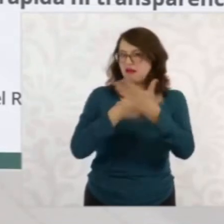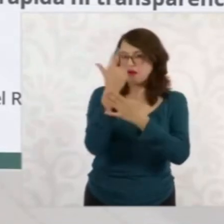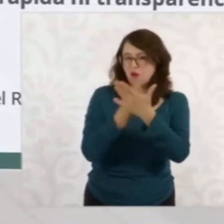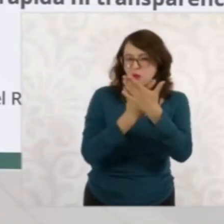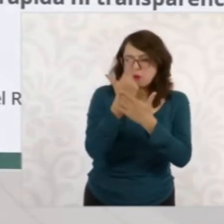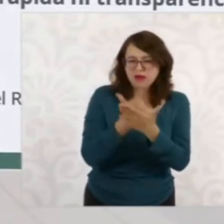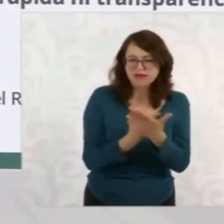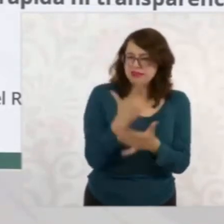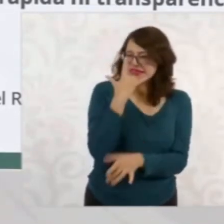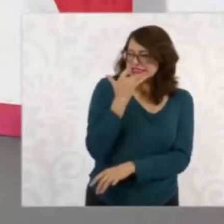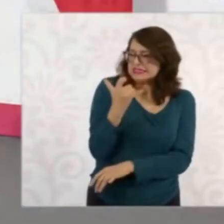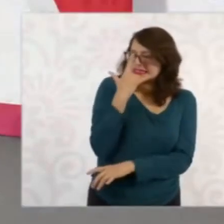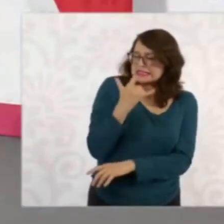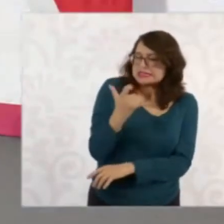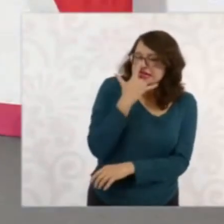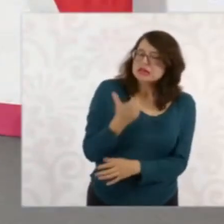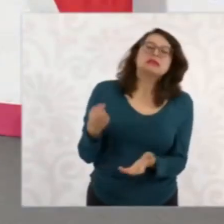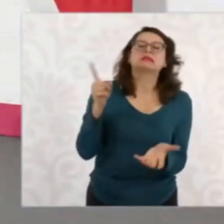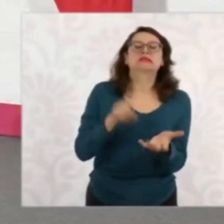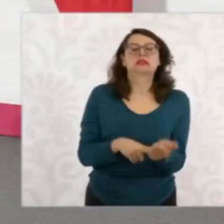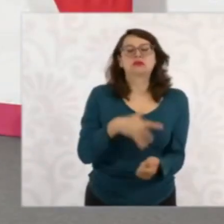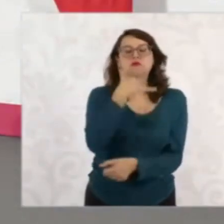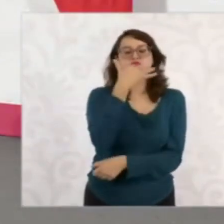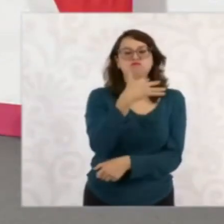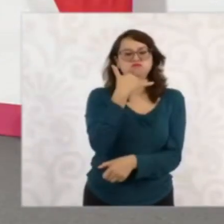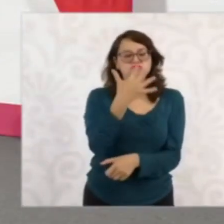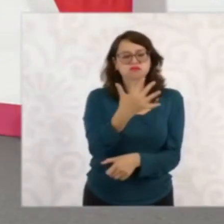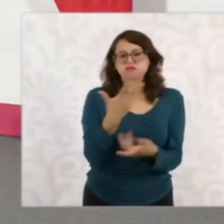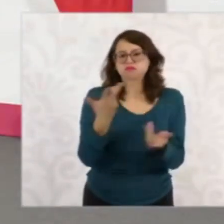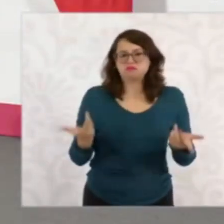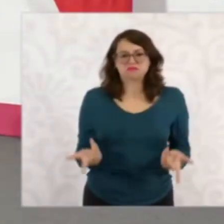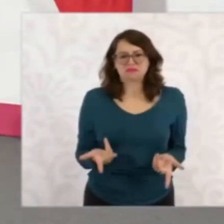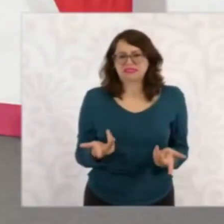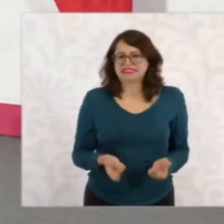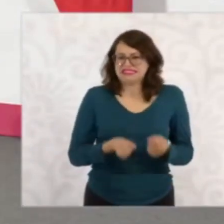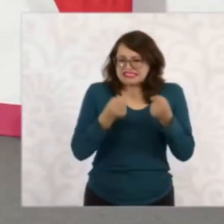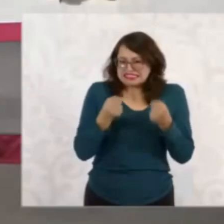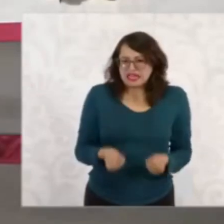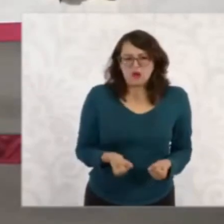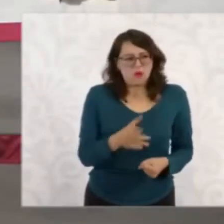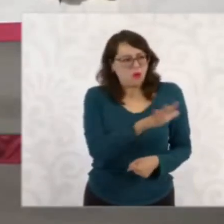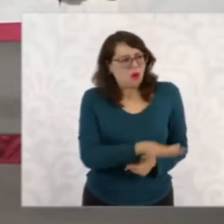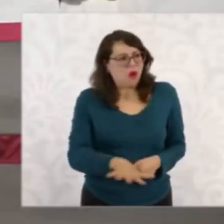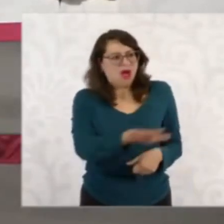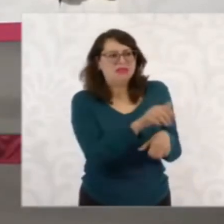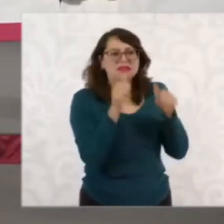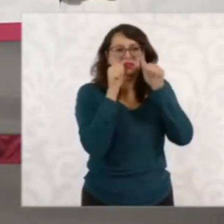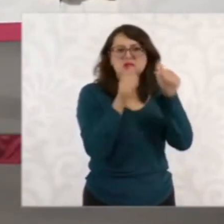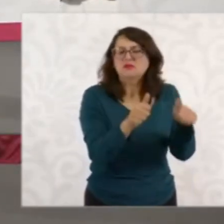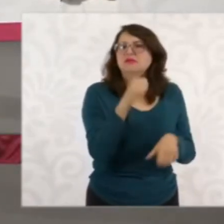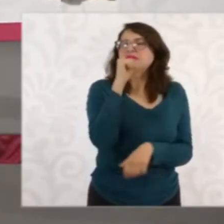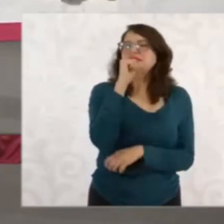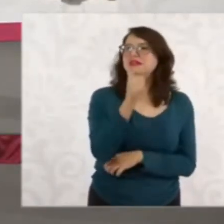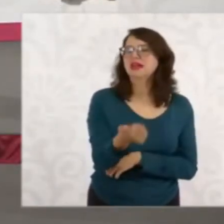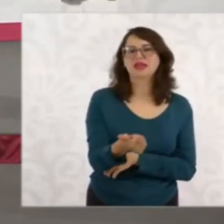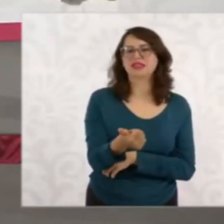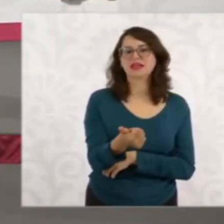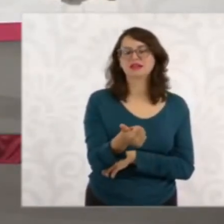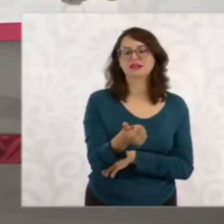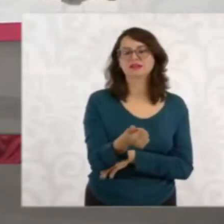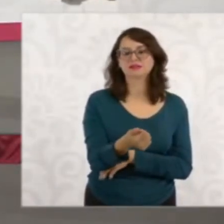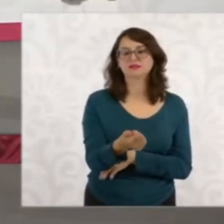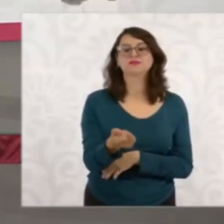tiene múltiples actos de corrupción y no se garantiza una atención al ciudadano. También hay que decir que en esta